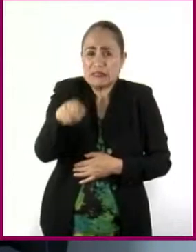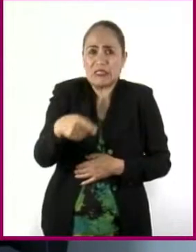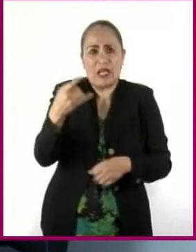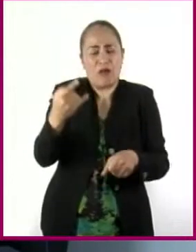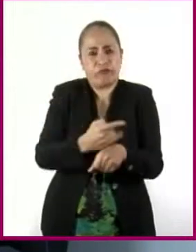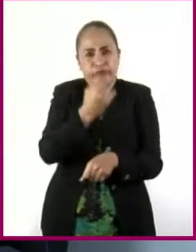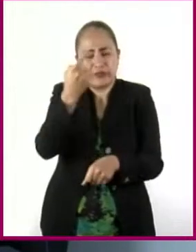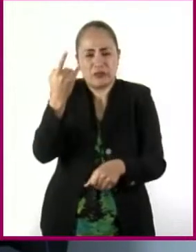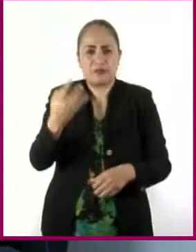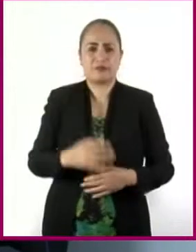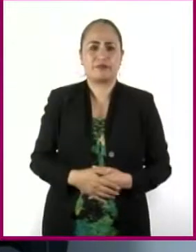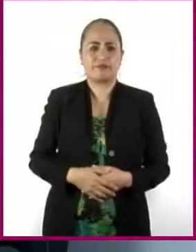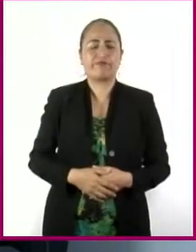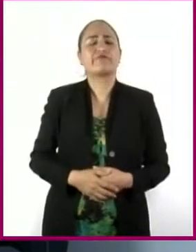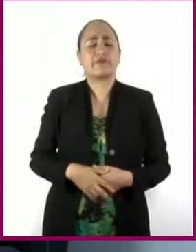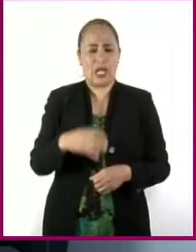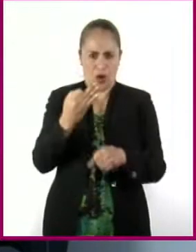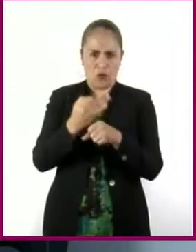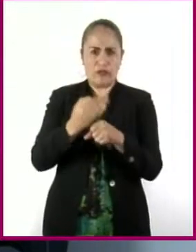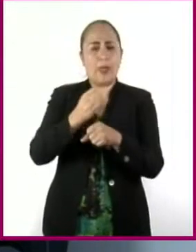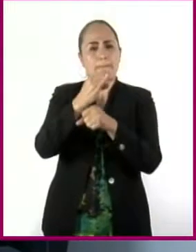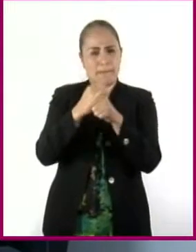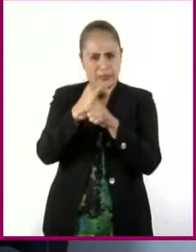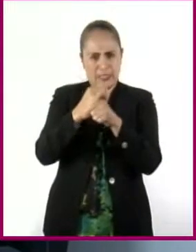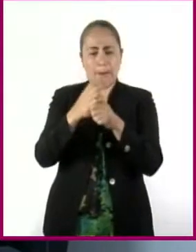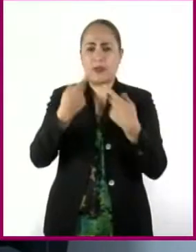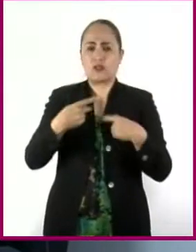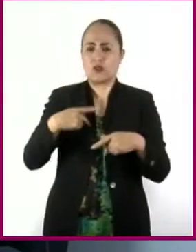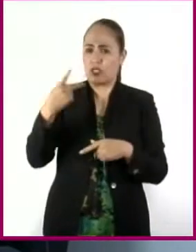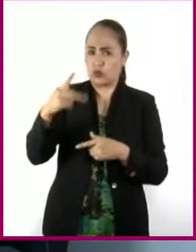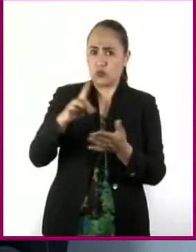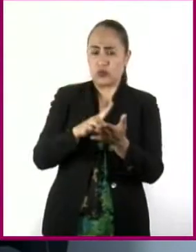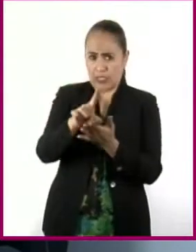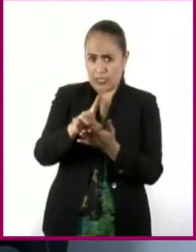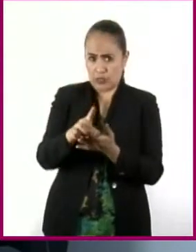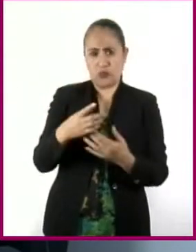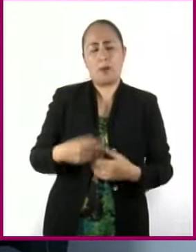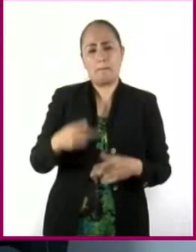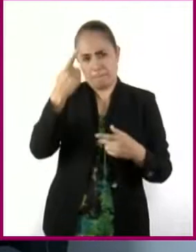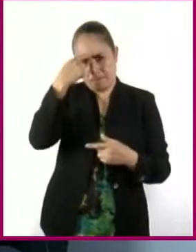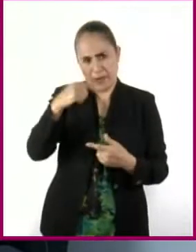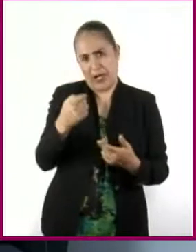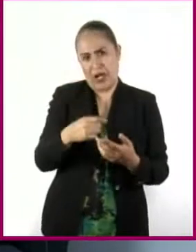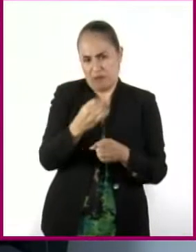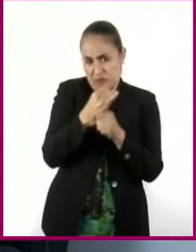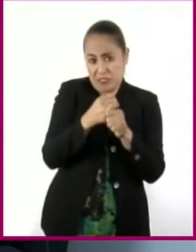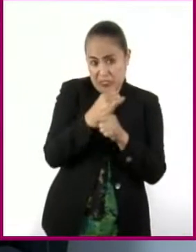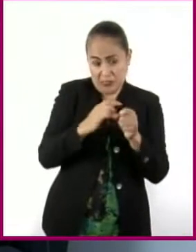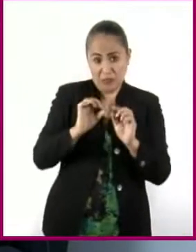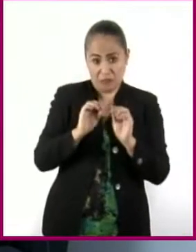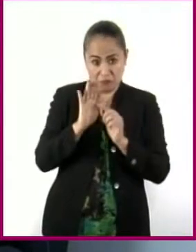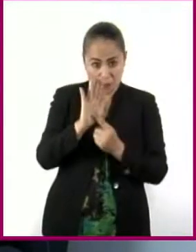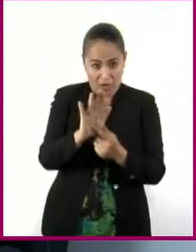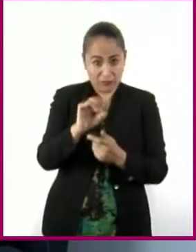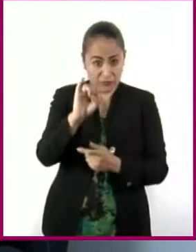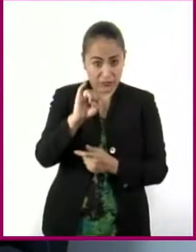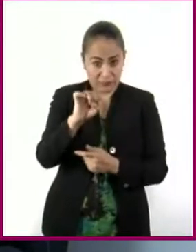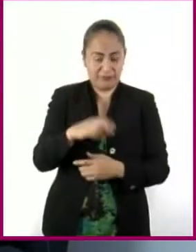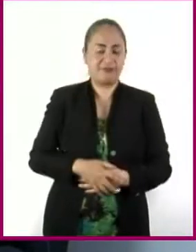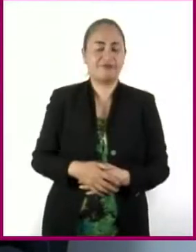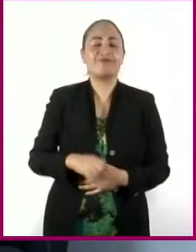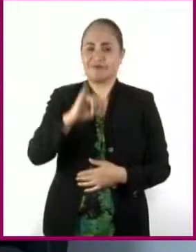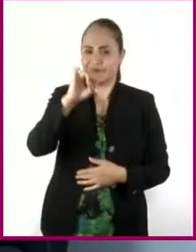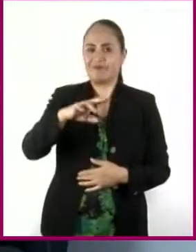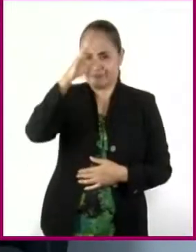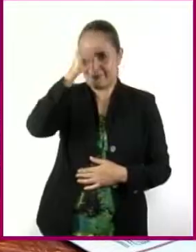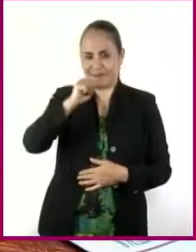Sí, creo que debemos investigar sobre los derechos de las personas mayores para un reportaje. ¿Cómo ven? Vale. Así sabremos más